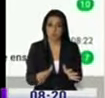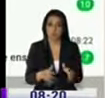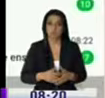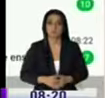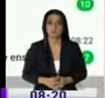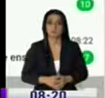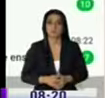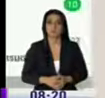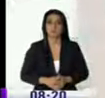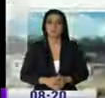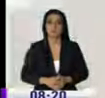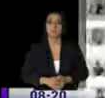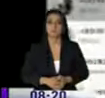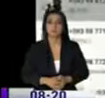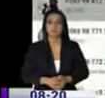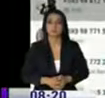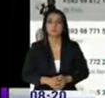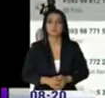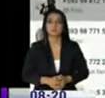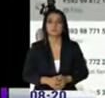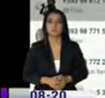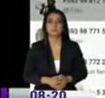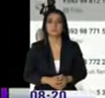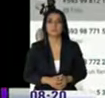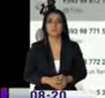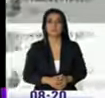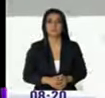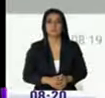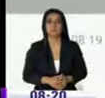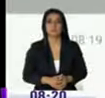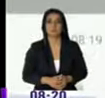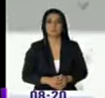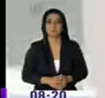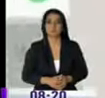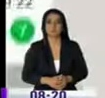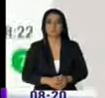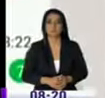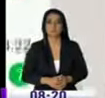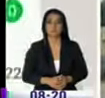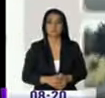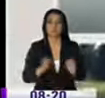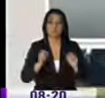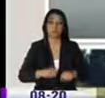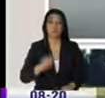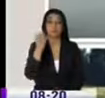Quito, ahí. Y nos dicen, todo